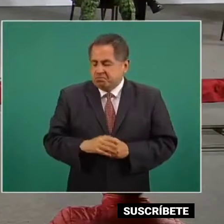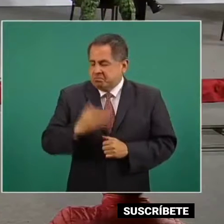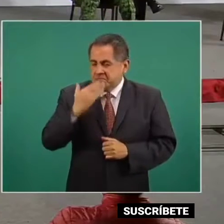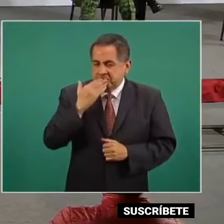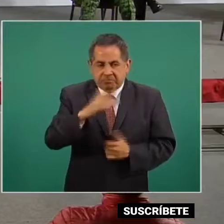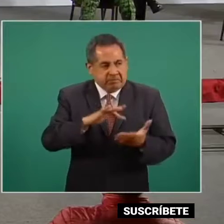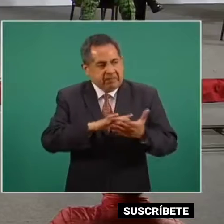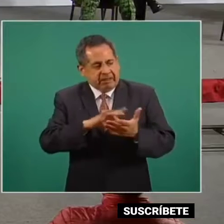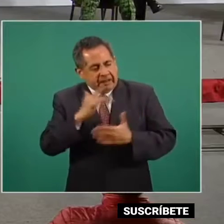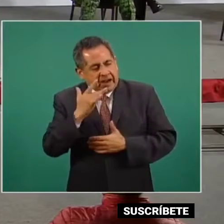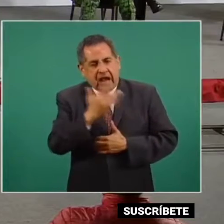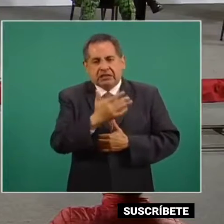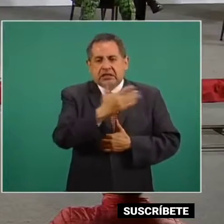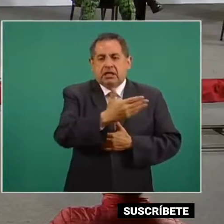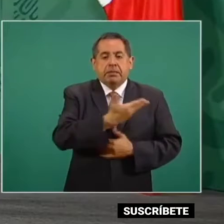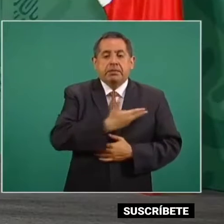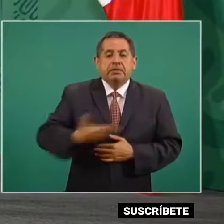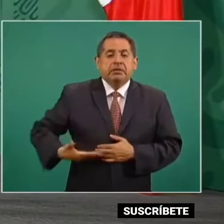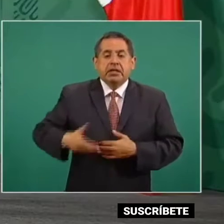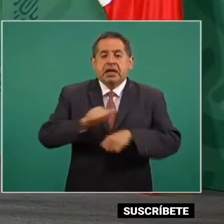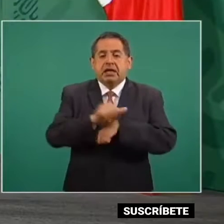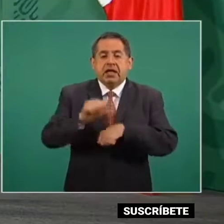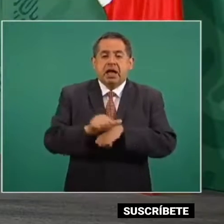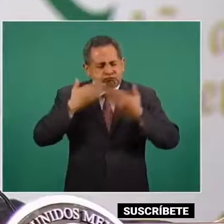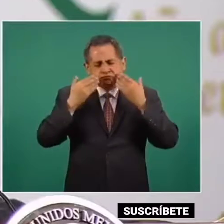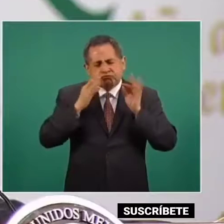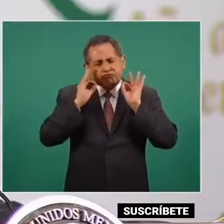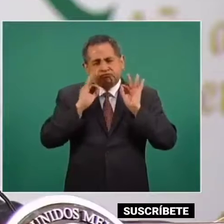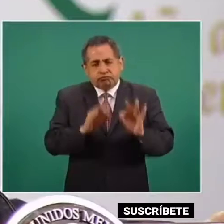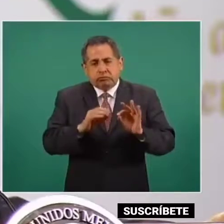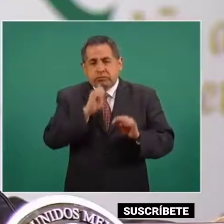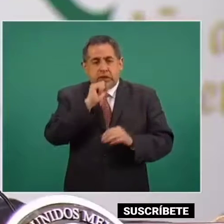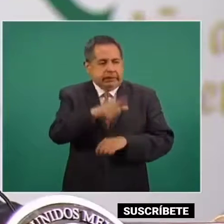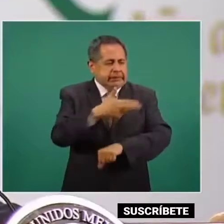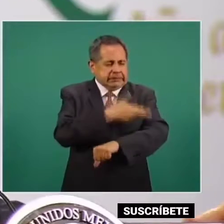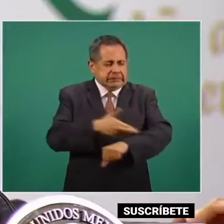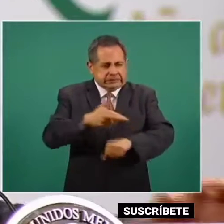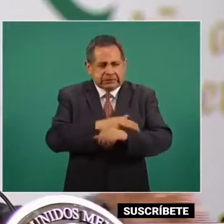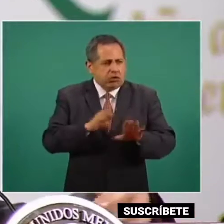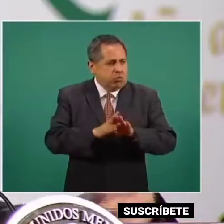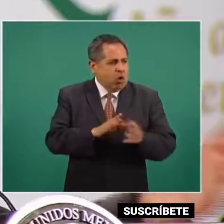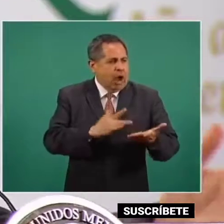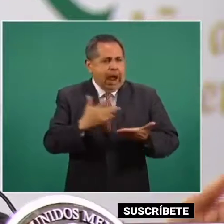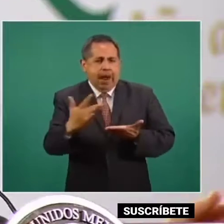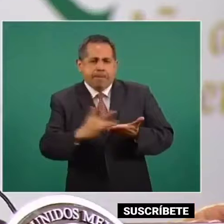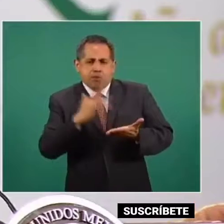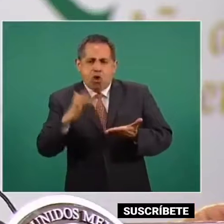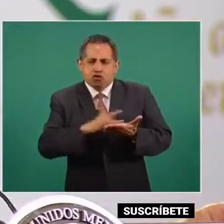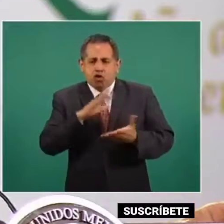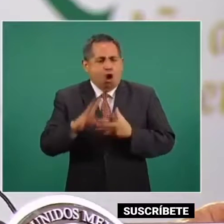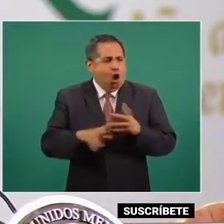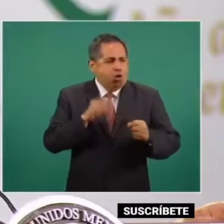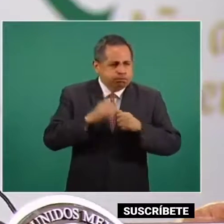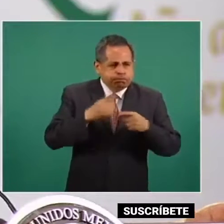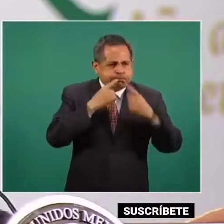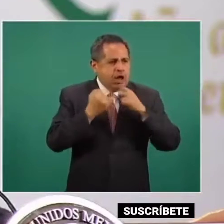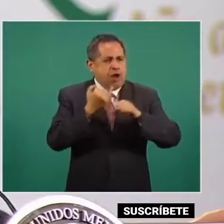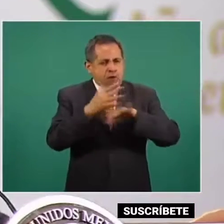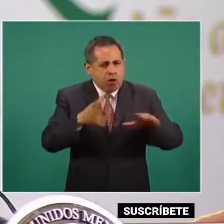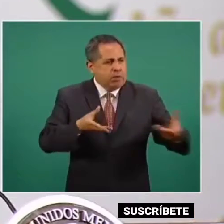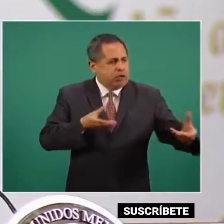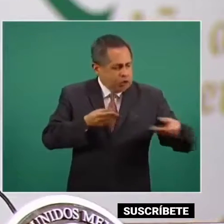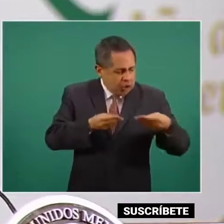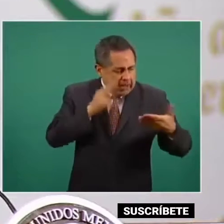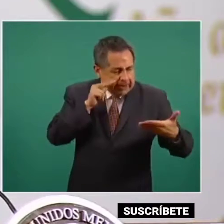al presidente de Argentina, Alberto Fernández, por todo el apoyo para facilitarnos acceso a información